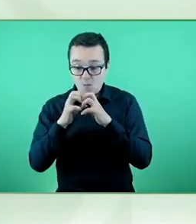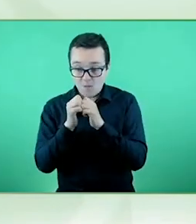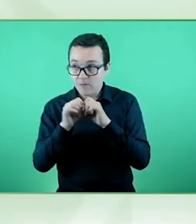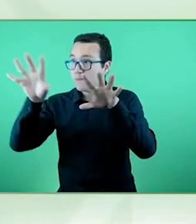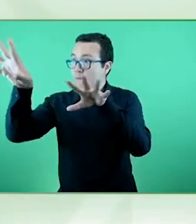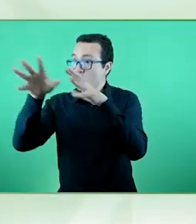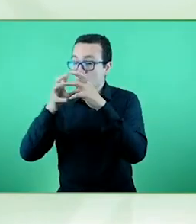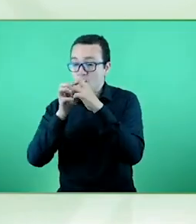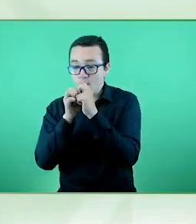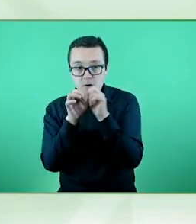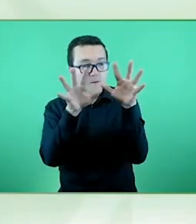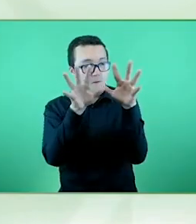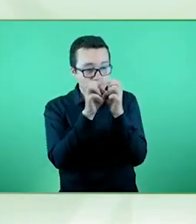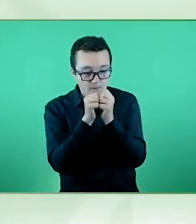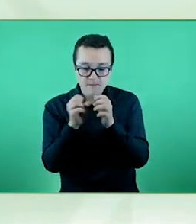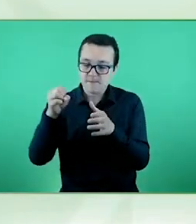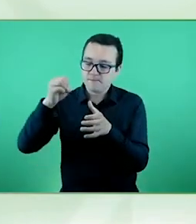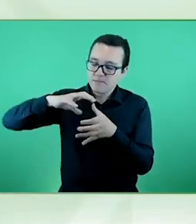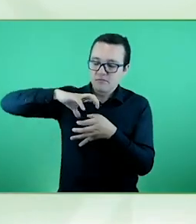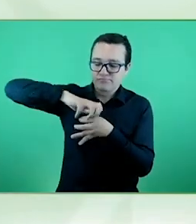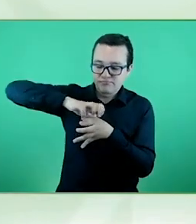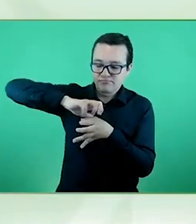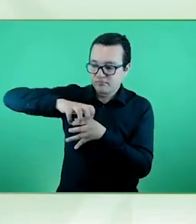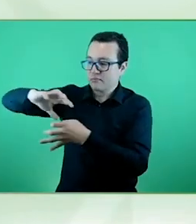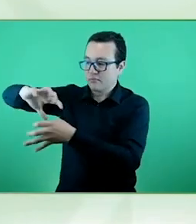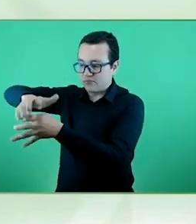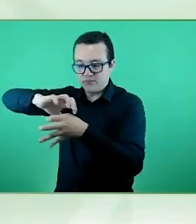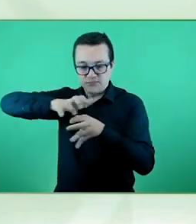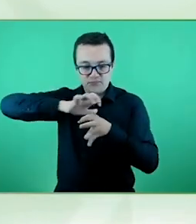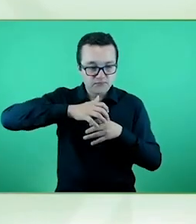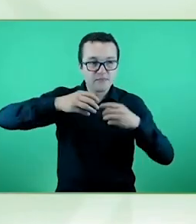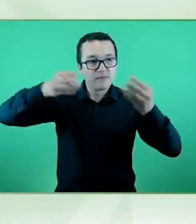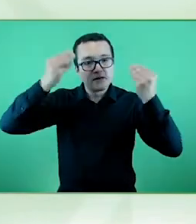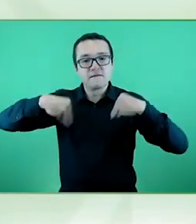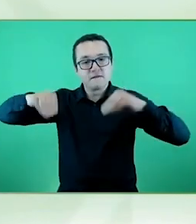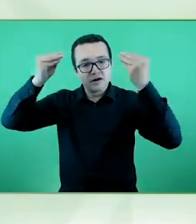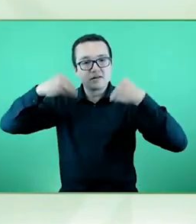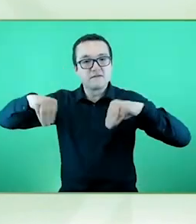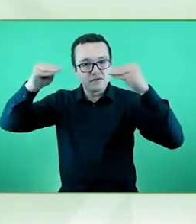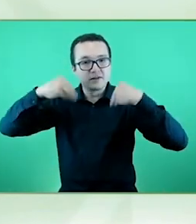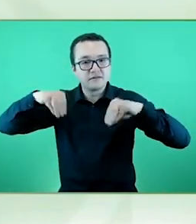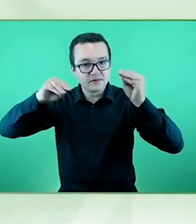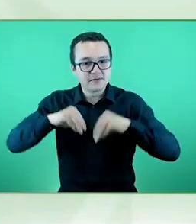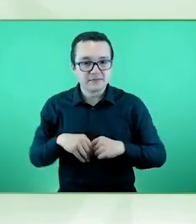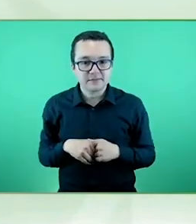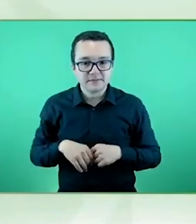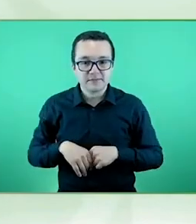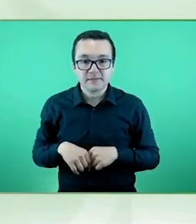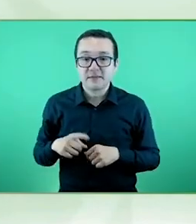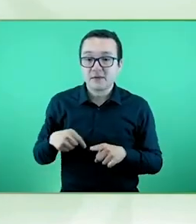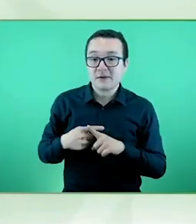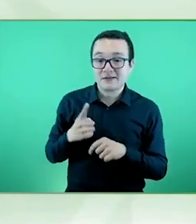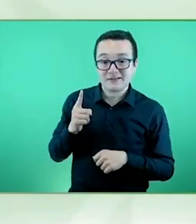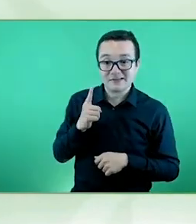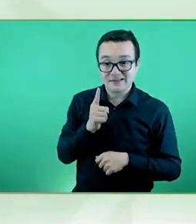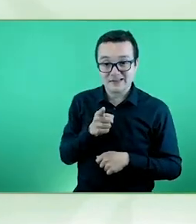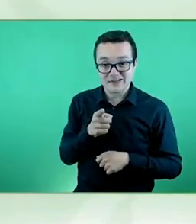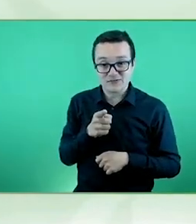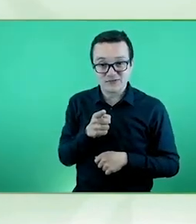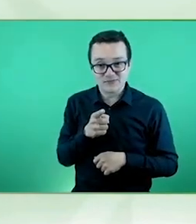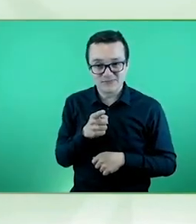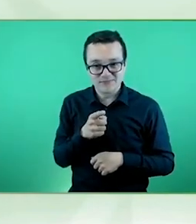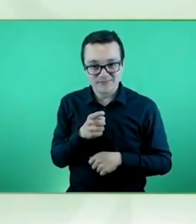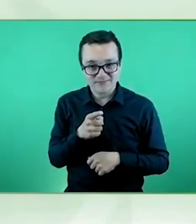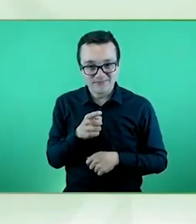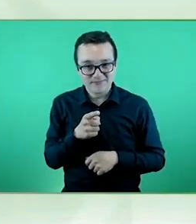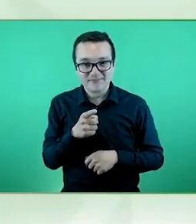venta. También en el área de la jardinería desarrollan lo que son coquedamas, que es un arreglo